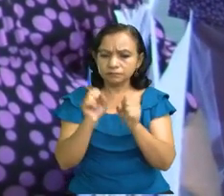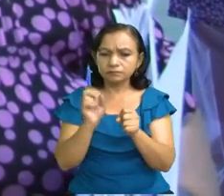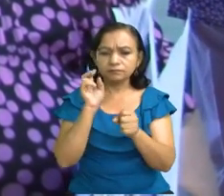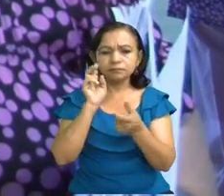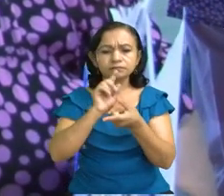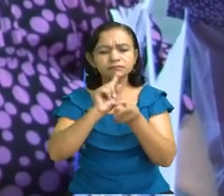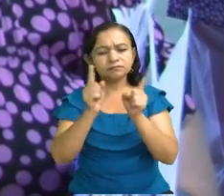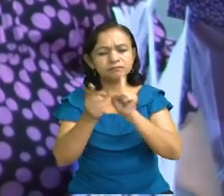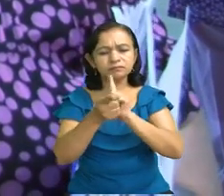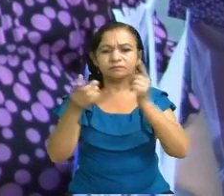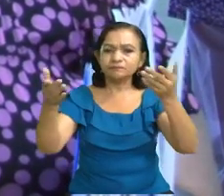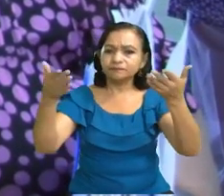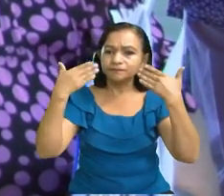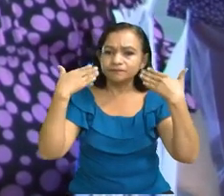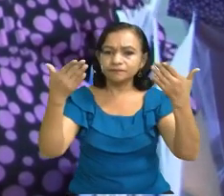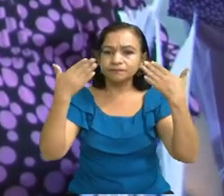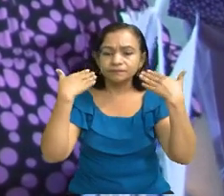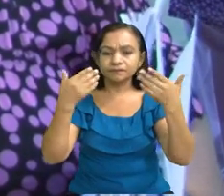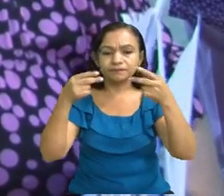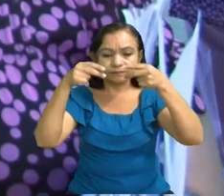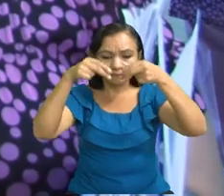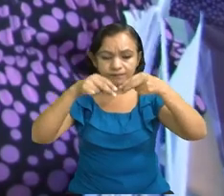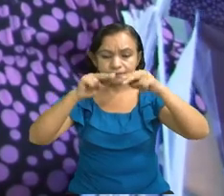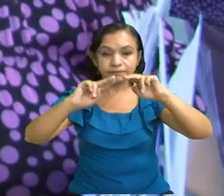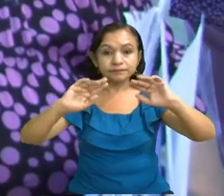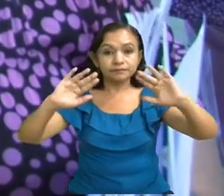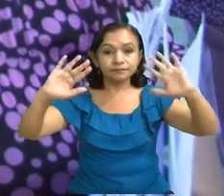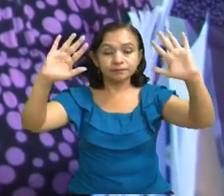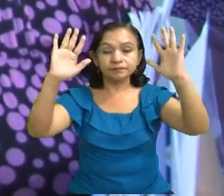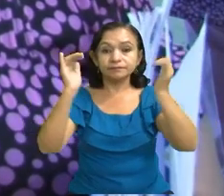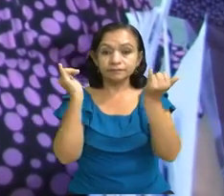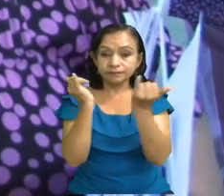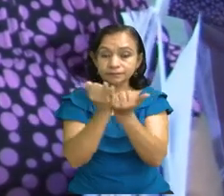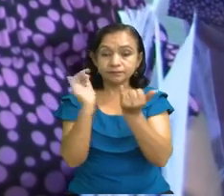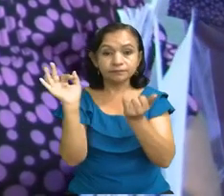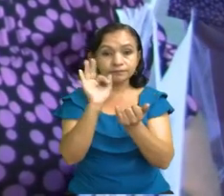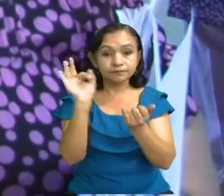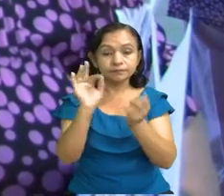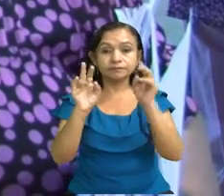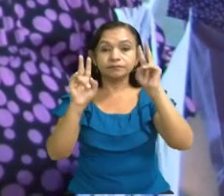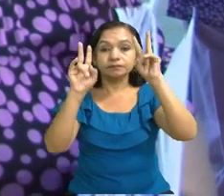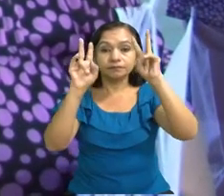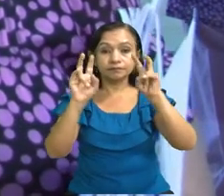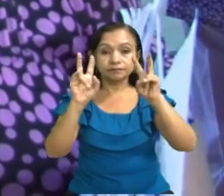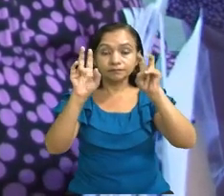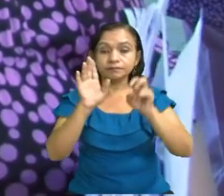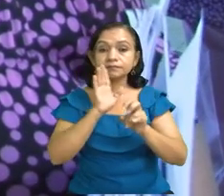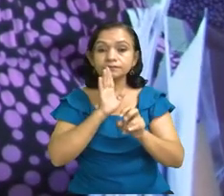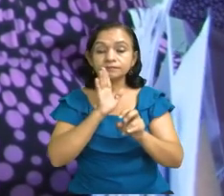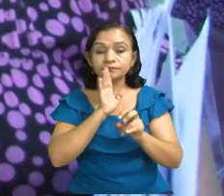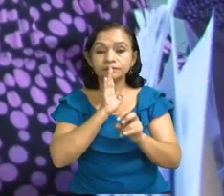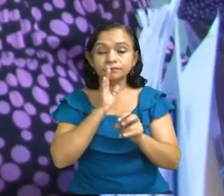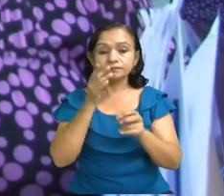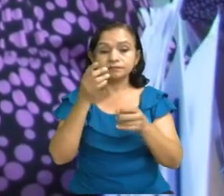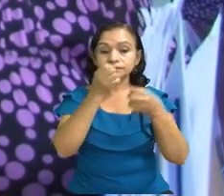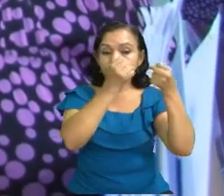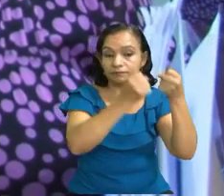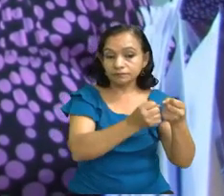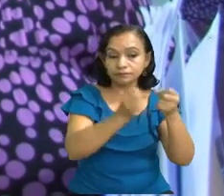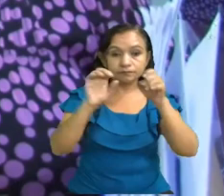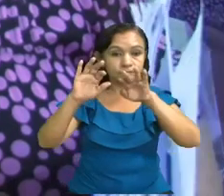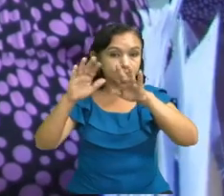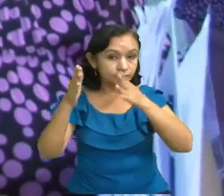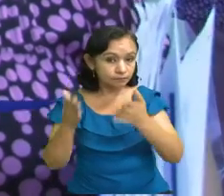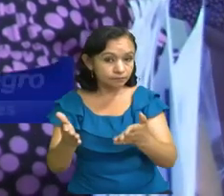cambio climático y el medio ambiente y también los temas relacionados con el aspecto de género, porque